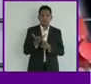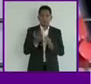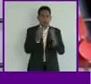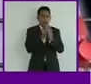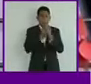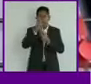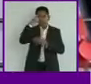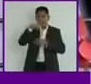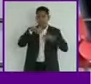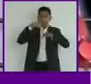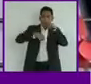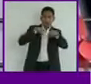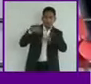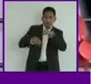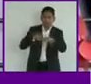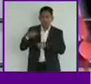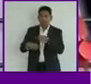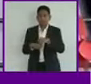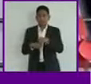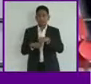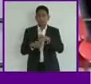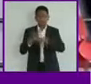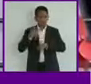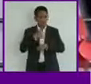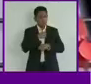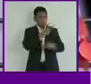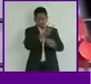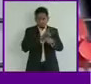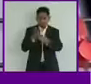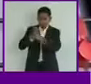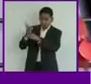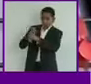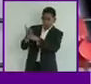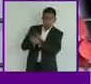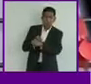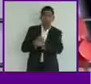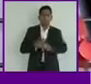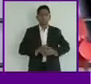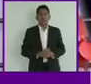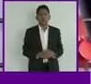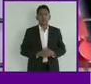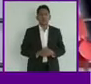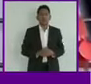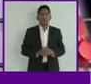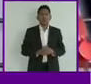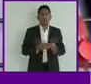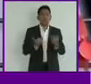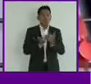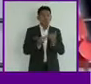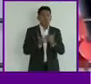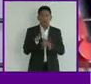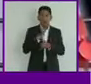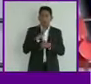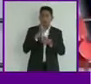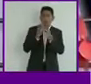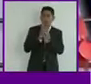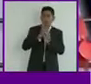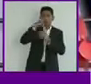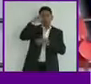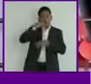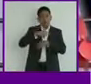ciclista, pero igual hay talleres de salud mental y psicología en